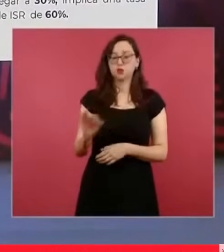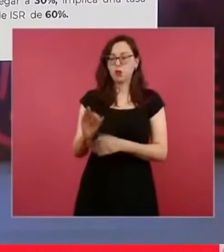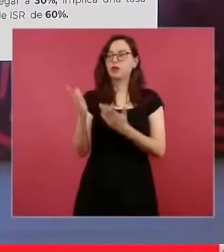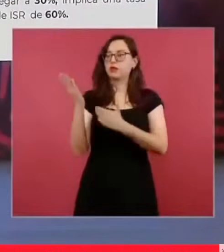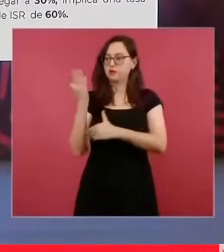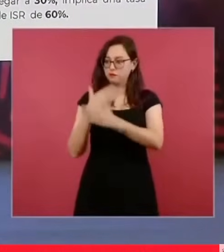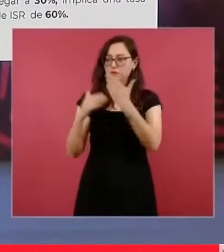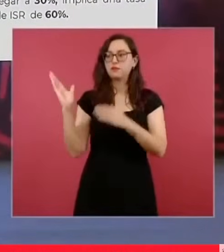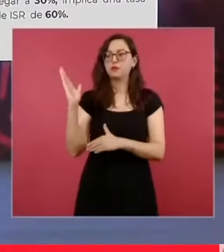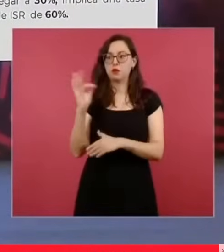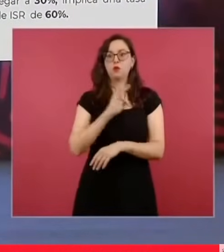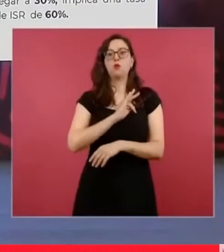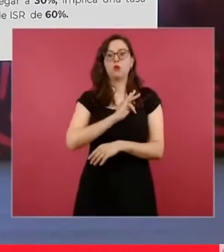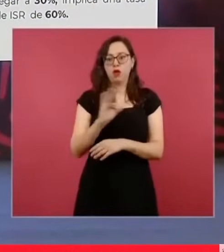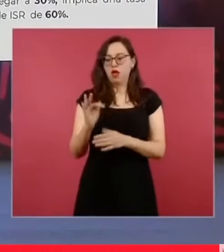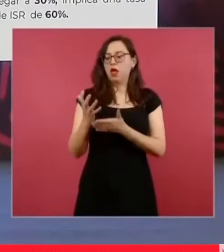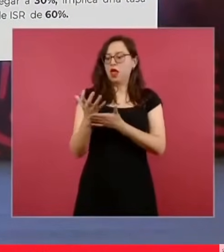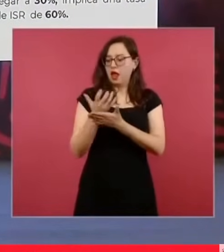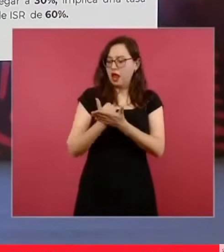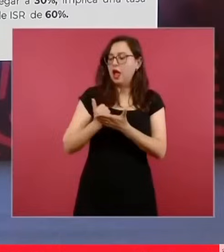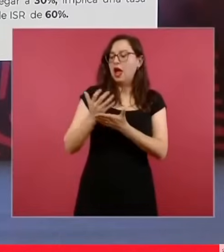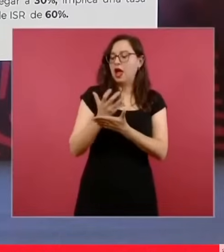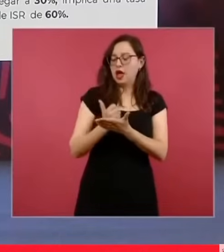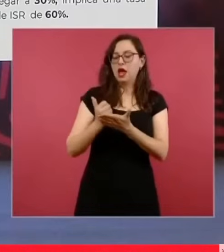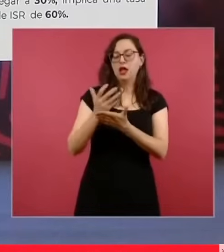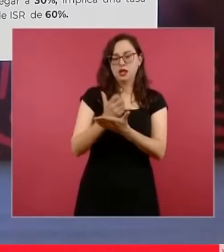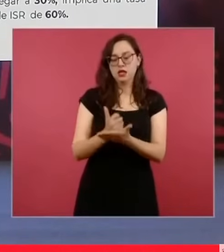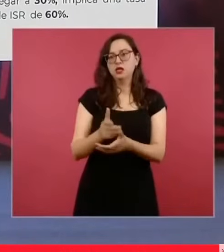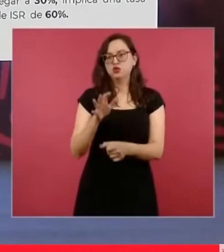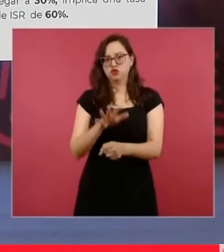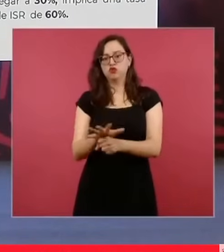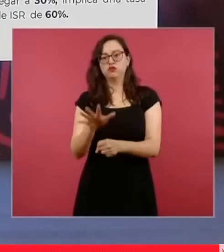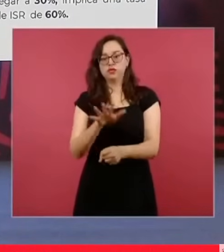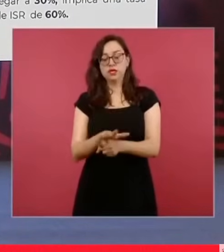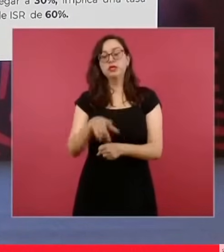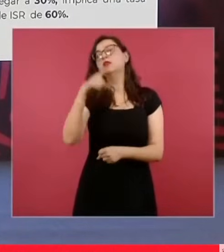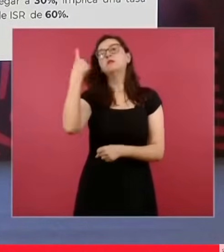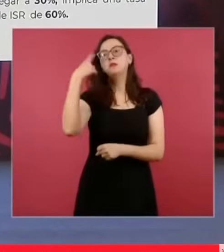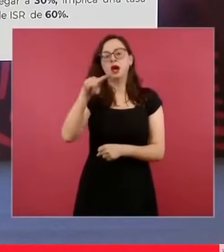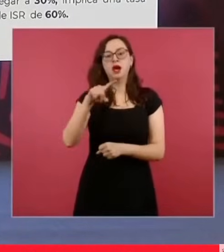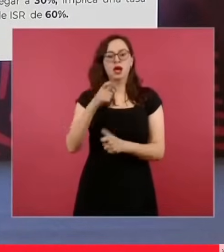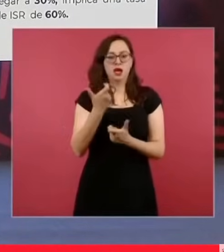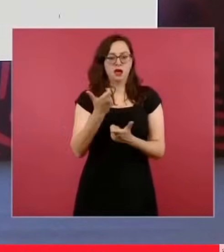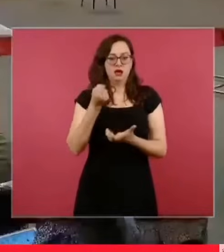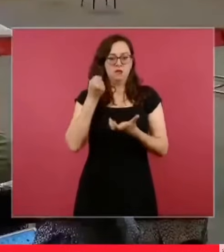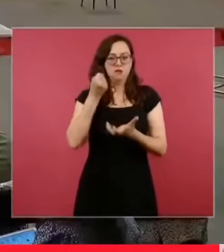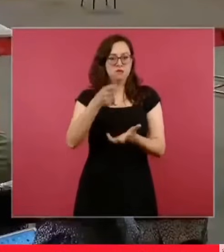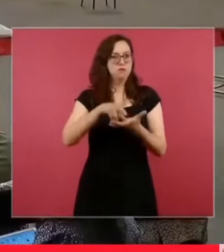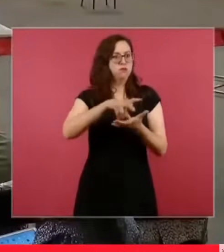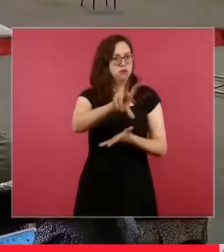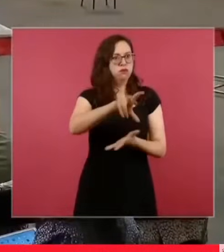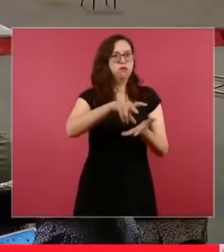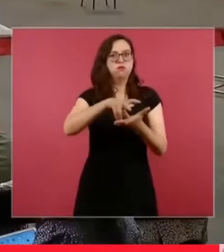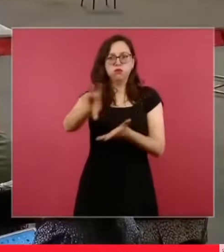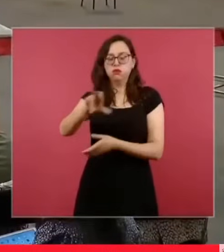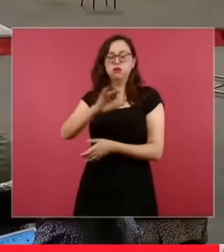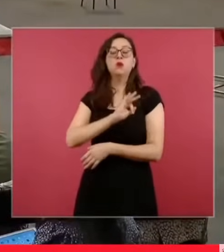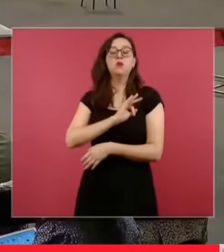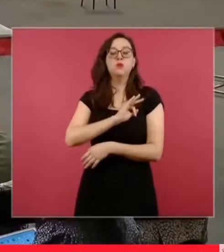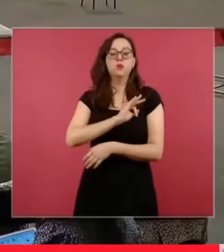ya no se queda sin nada, ya le quedan recursos para poder invertir. La que sigue, por